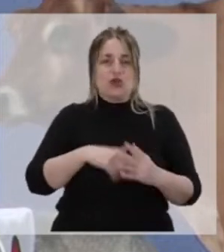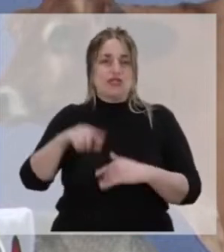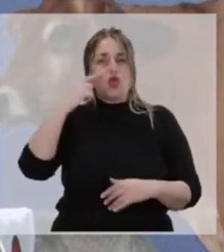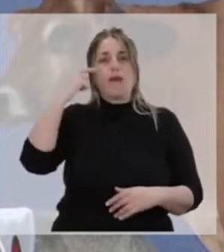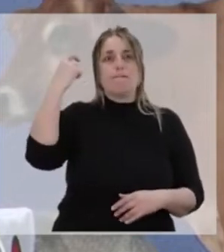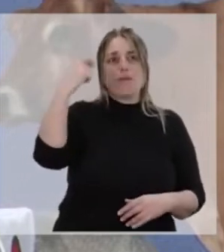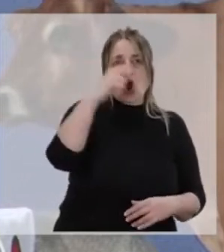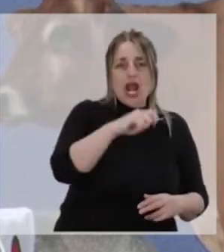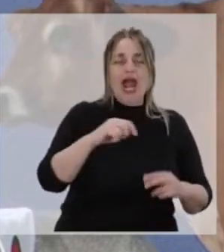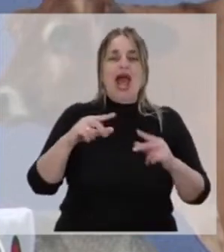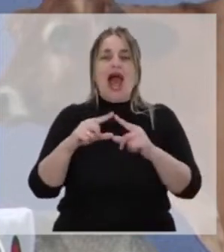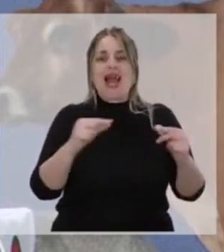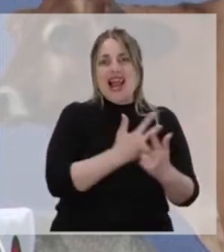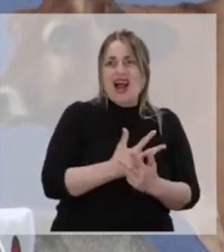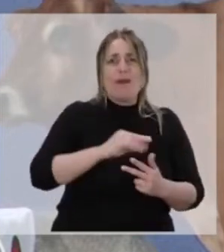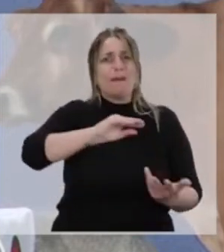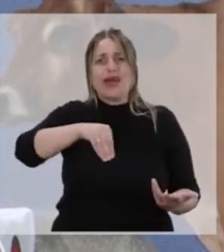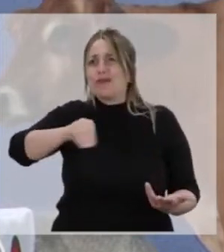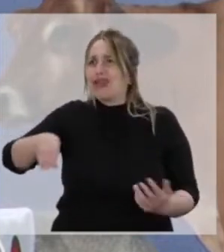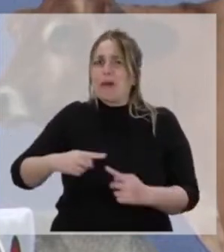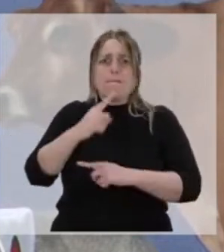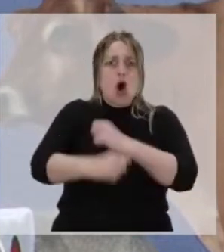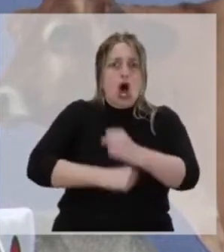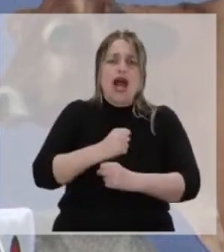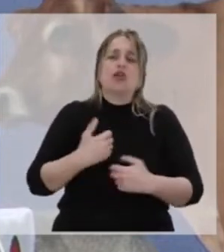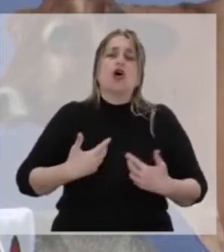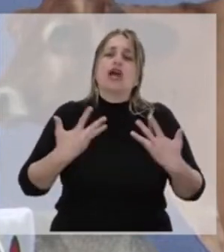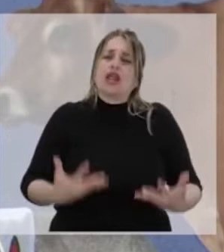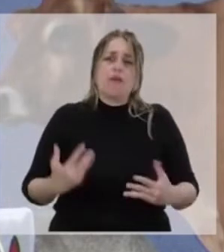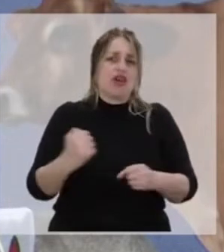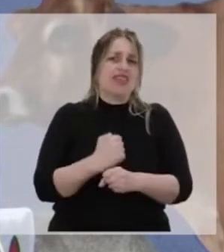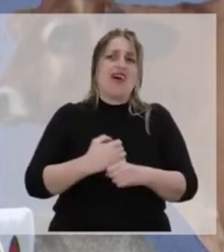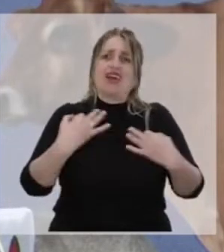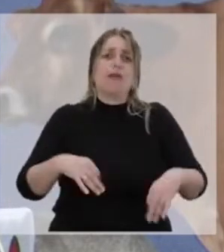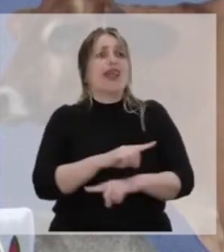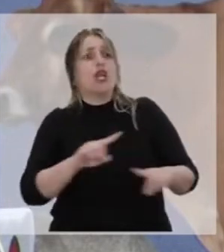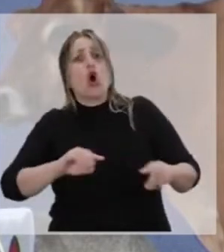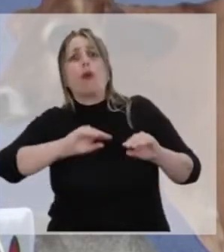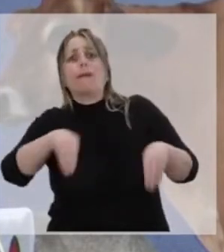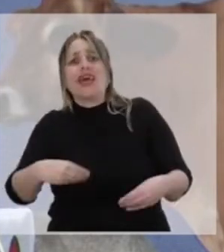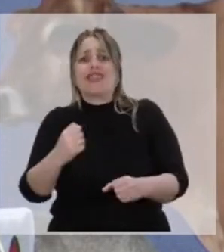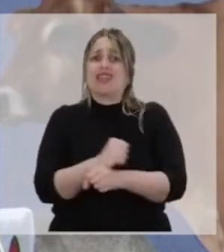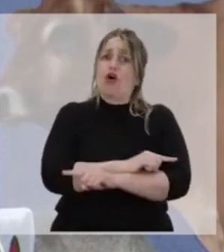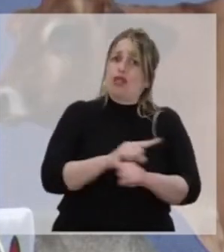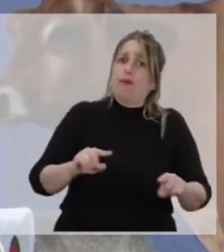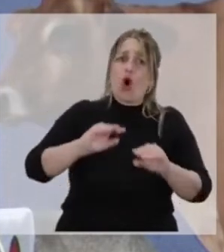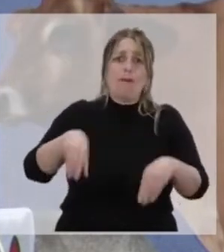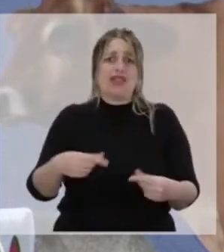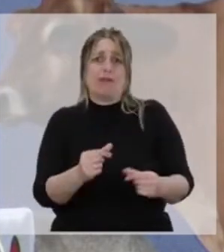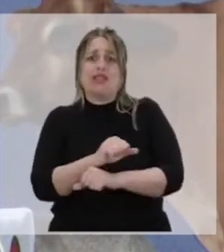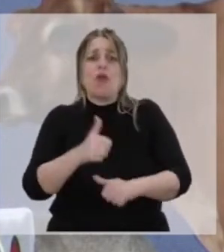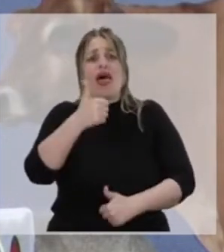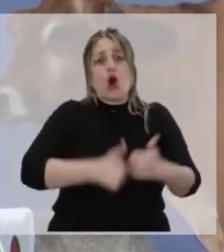de portland ancap que dan pérdida a todos los años para hacerlo rentable para que no se pierda trabajo